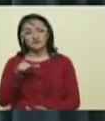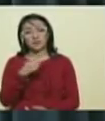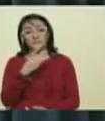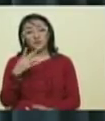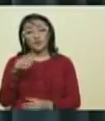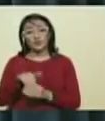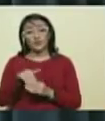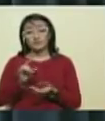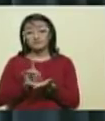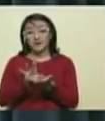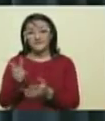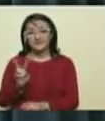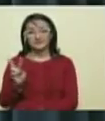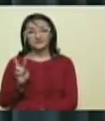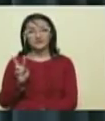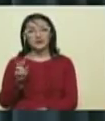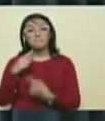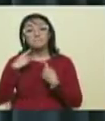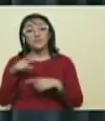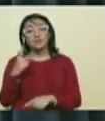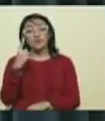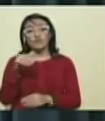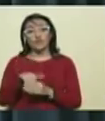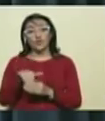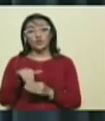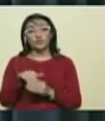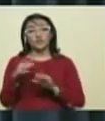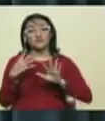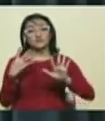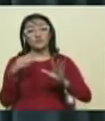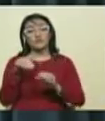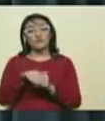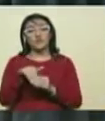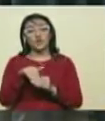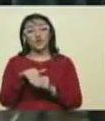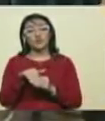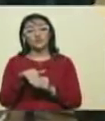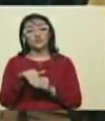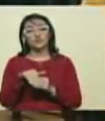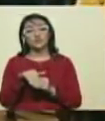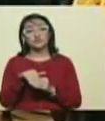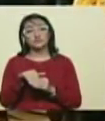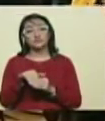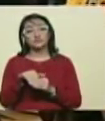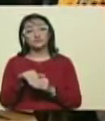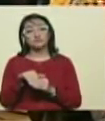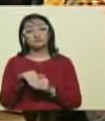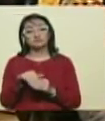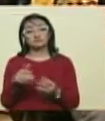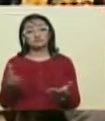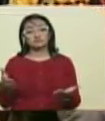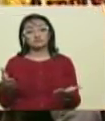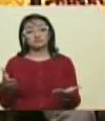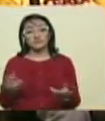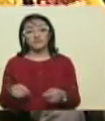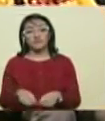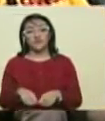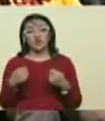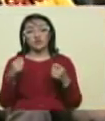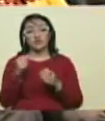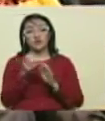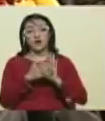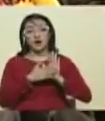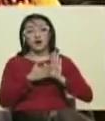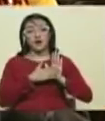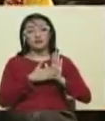votos, más bien perdieron uno. Y con 19 votos aprueba una resolución que es absolutamente violatoria de la Carta